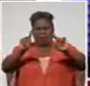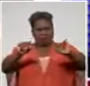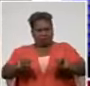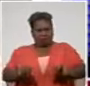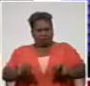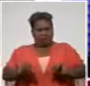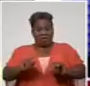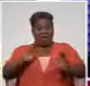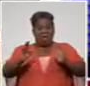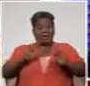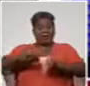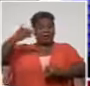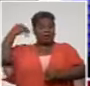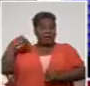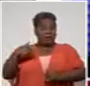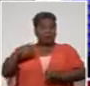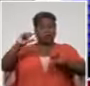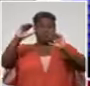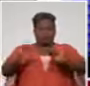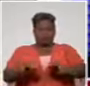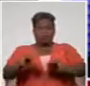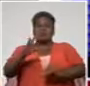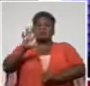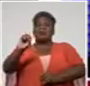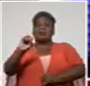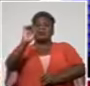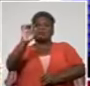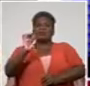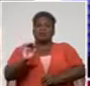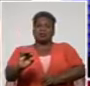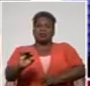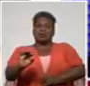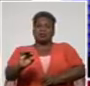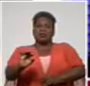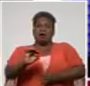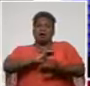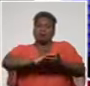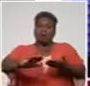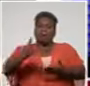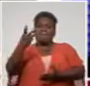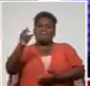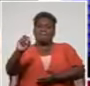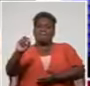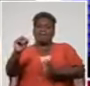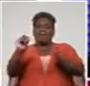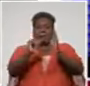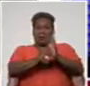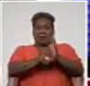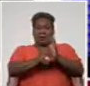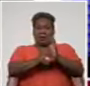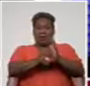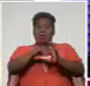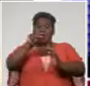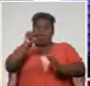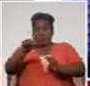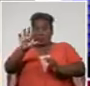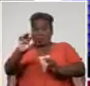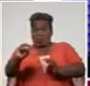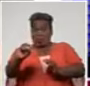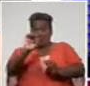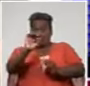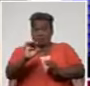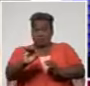por un 50% de eso, cercano a los 20.000 se habían autorizado. Rebajamos de ese 50% unos más de un